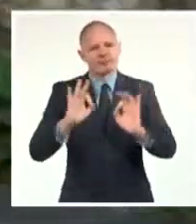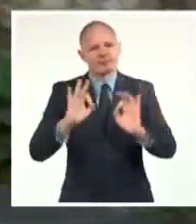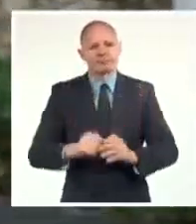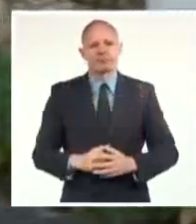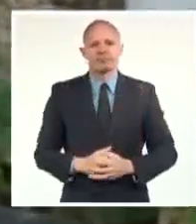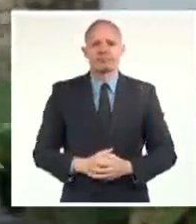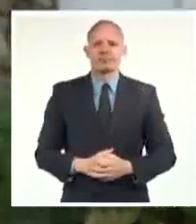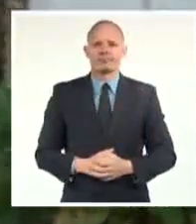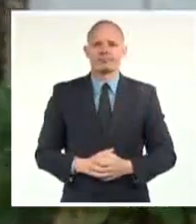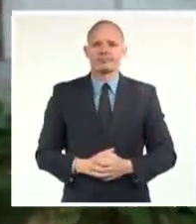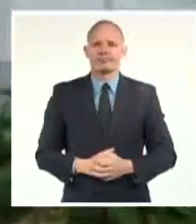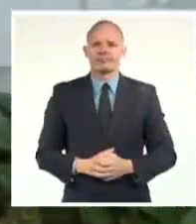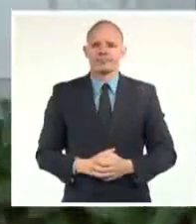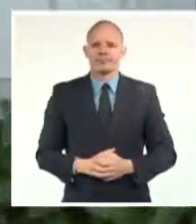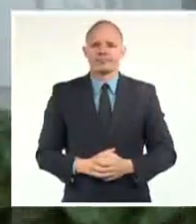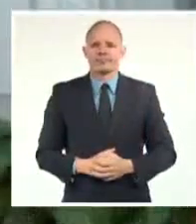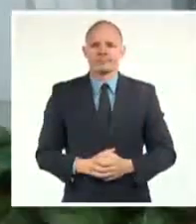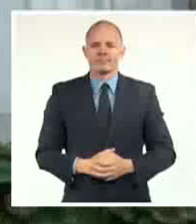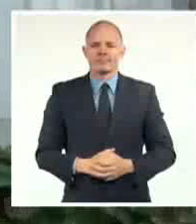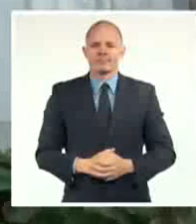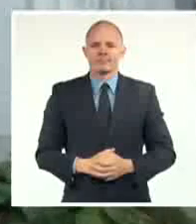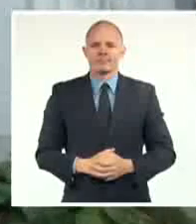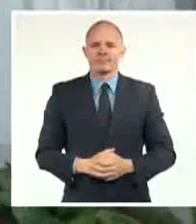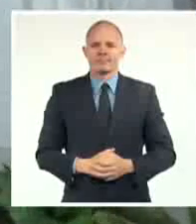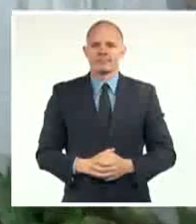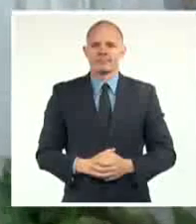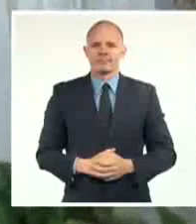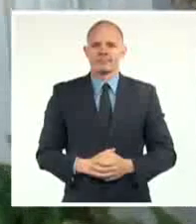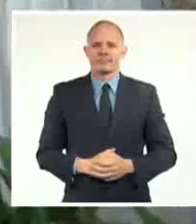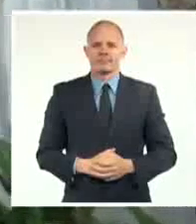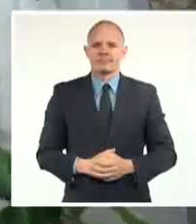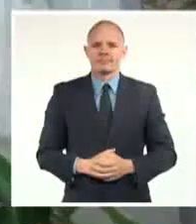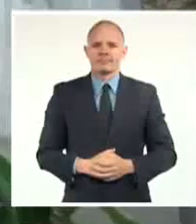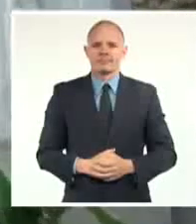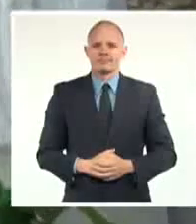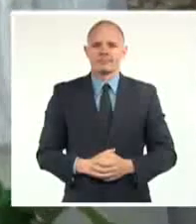Valia Marquinezán, Sistema Informativo de la Televisión Cubana.